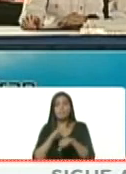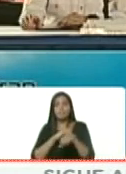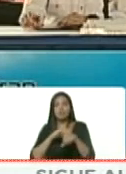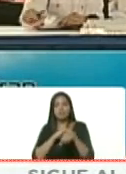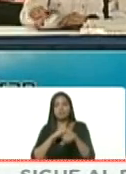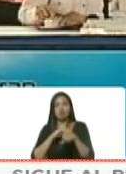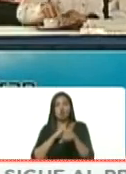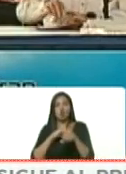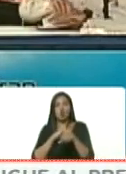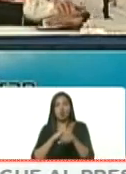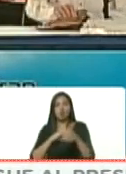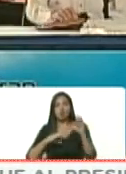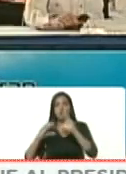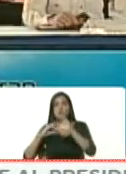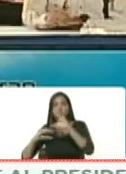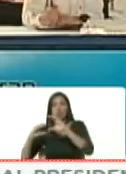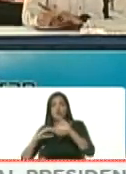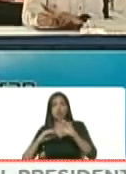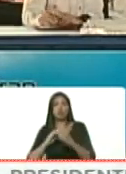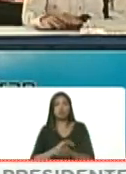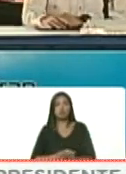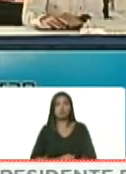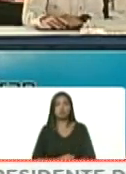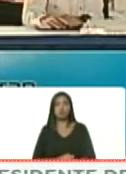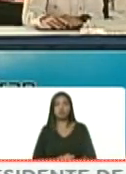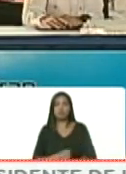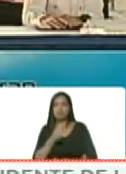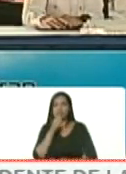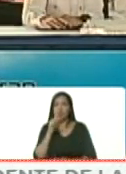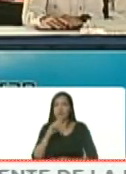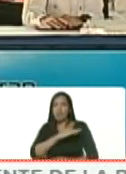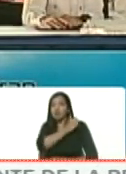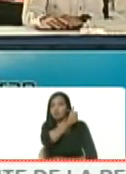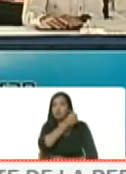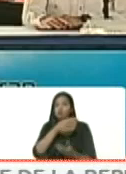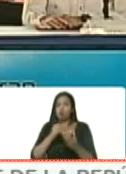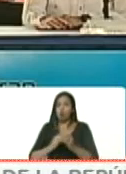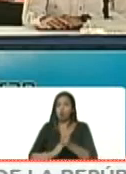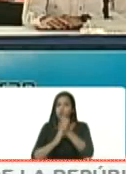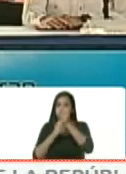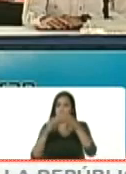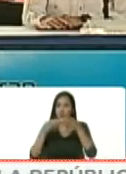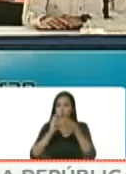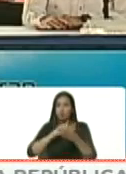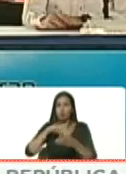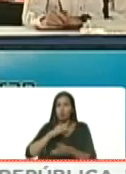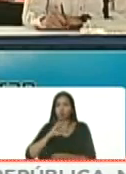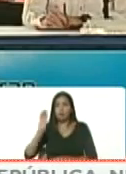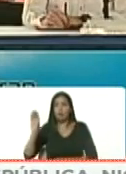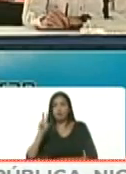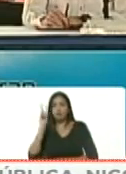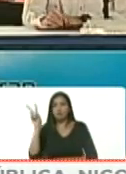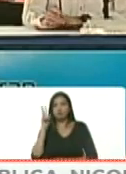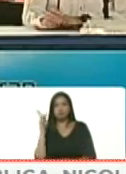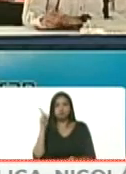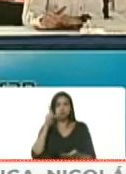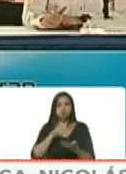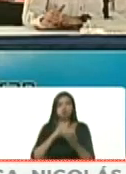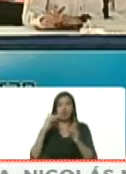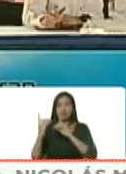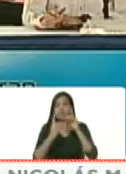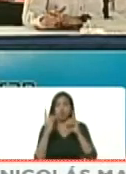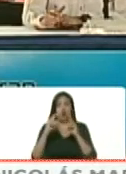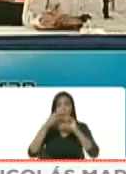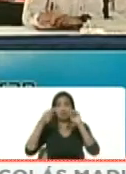psiquiatría, ministro de comunicación, quien es el jefe de la delegación de nuestro país, Venezuela, en los diálogos de